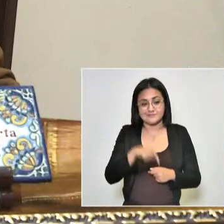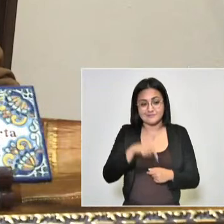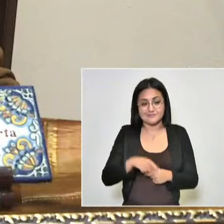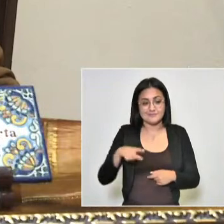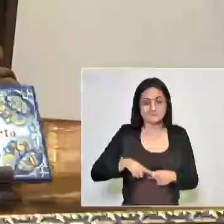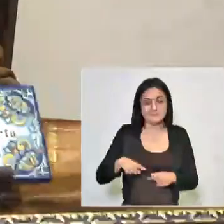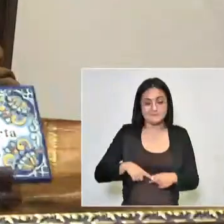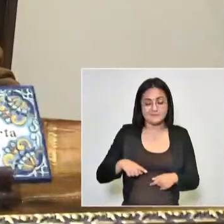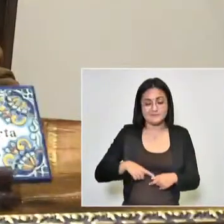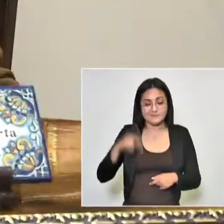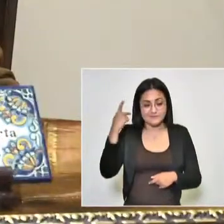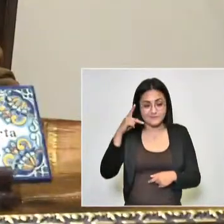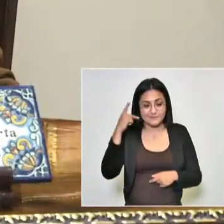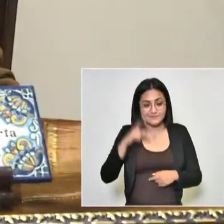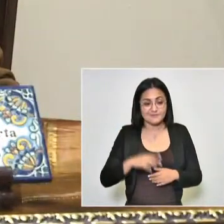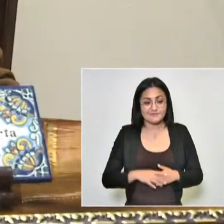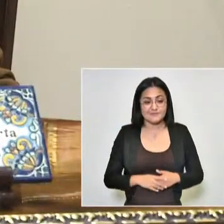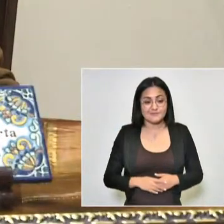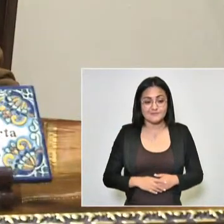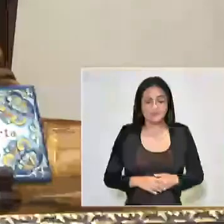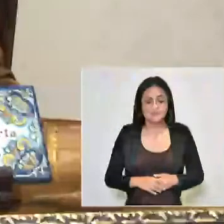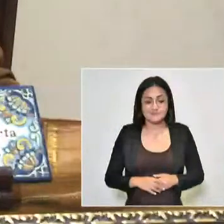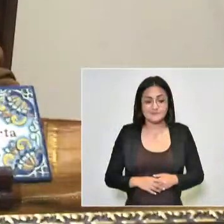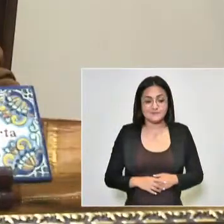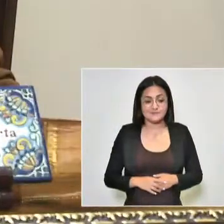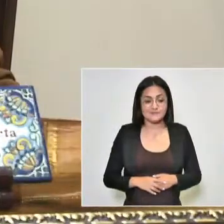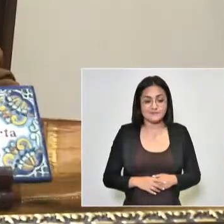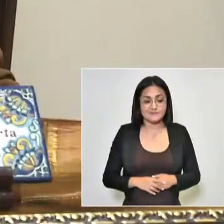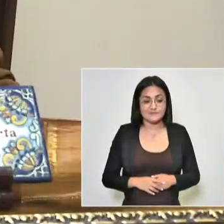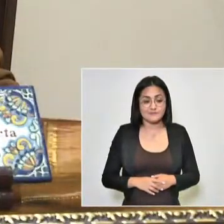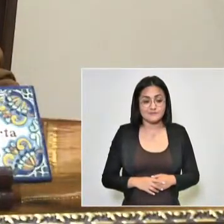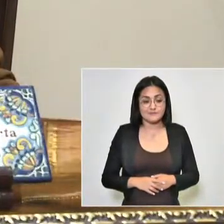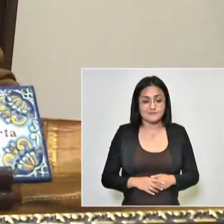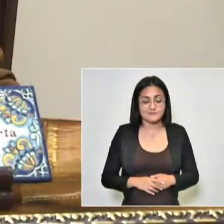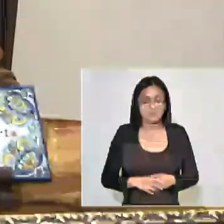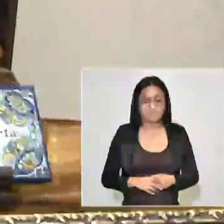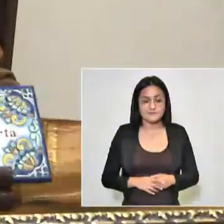gobierno del Poder Ejecutivo Poblano.